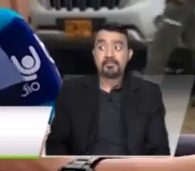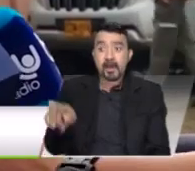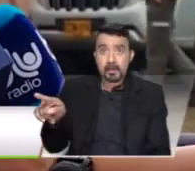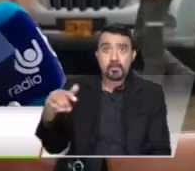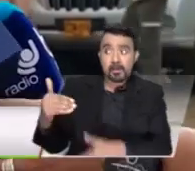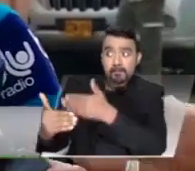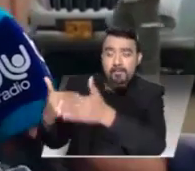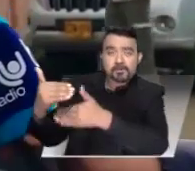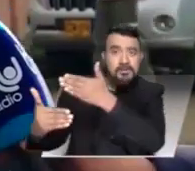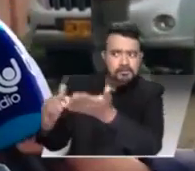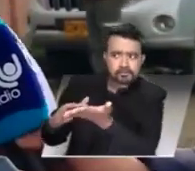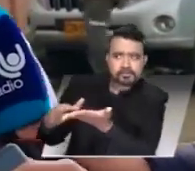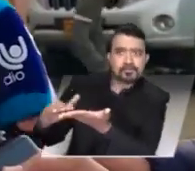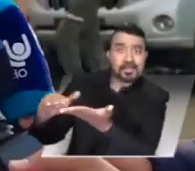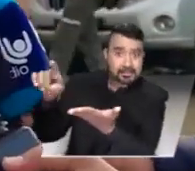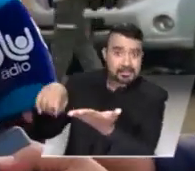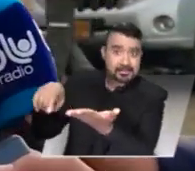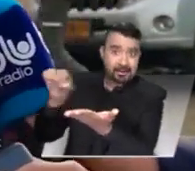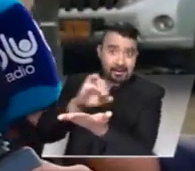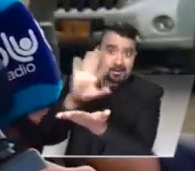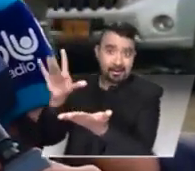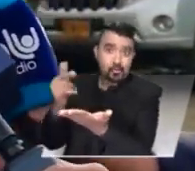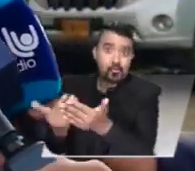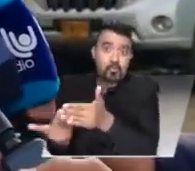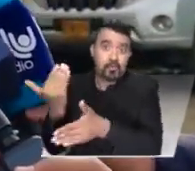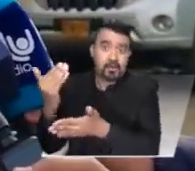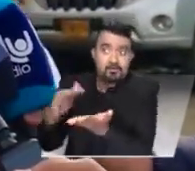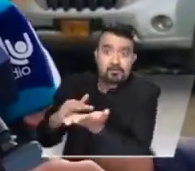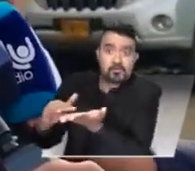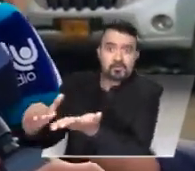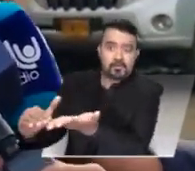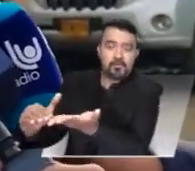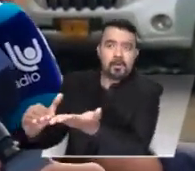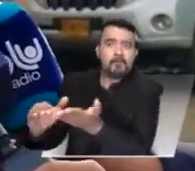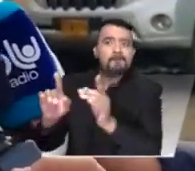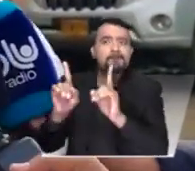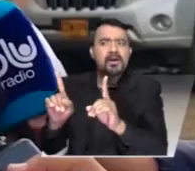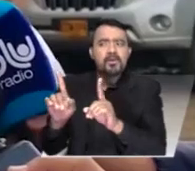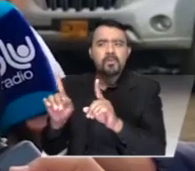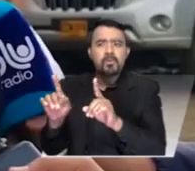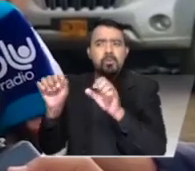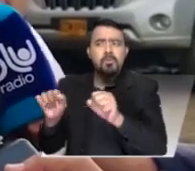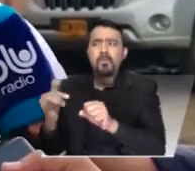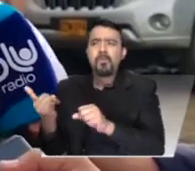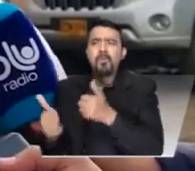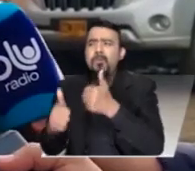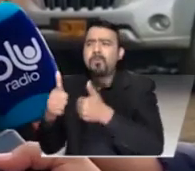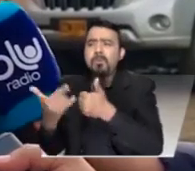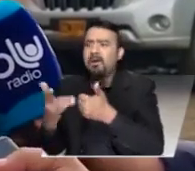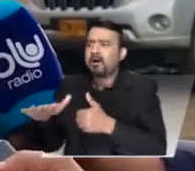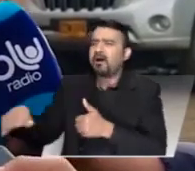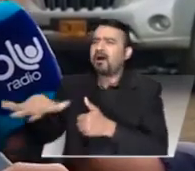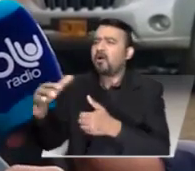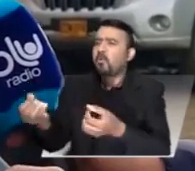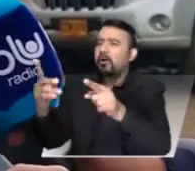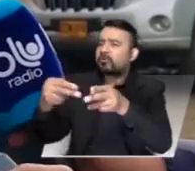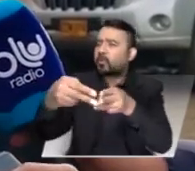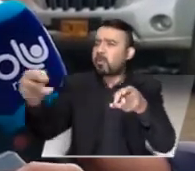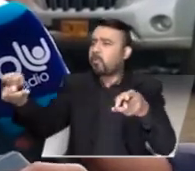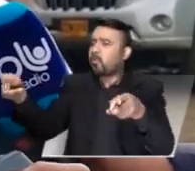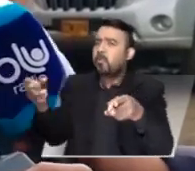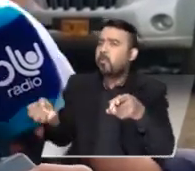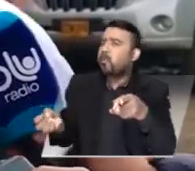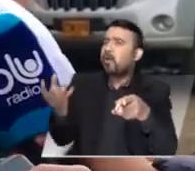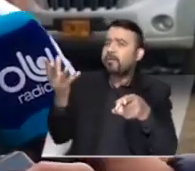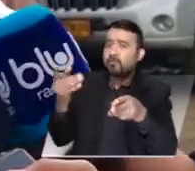de esa pista del aeropuerto, por lo que no se puede determinar con la exactitud cuáles son los predios y tampoco se puede determinar con la